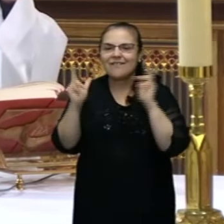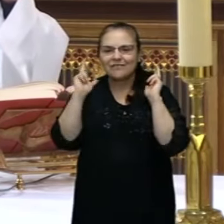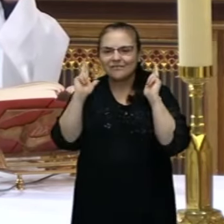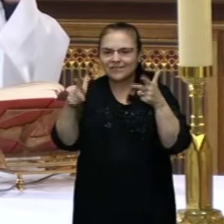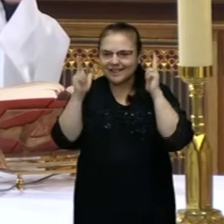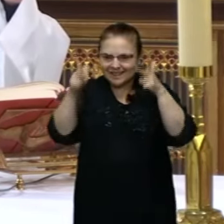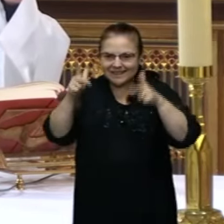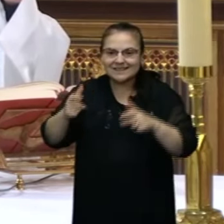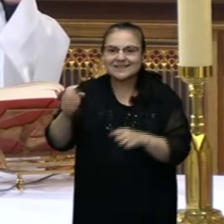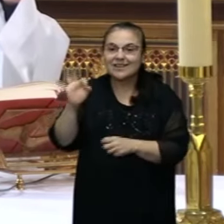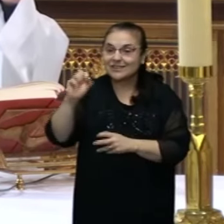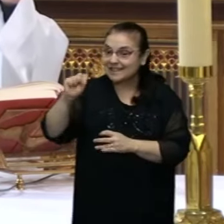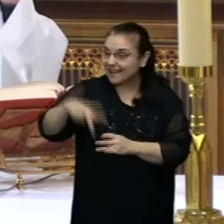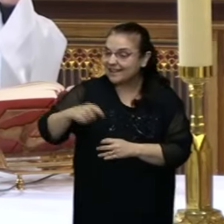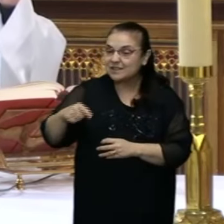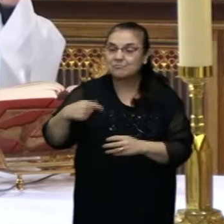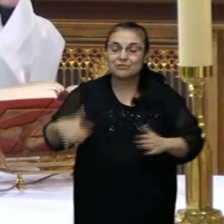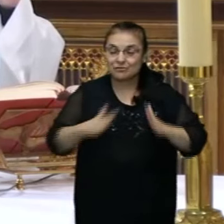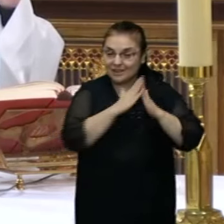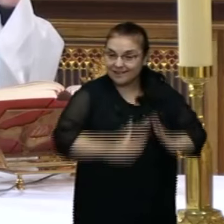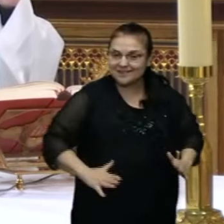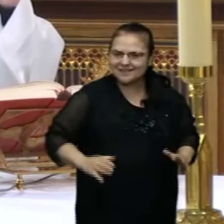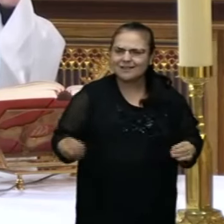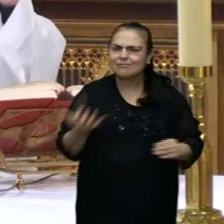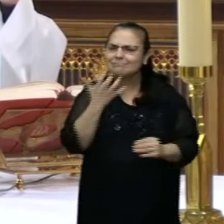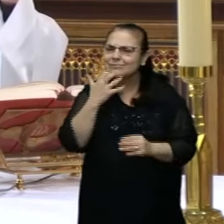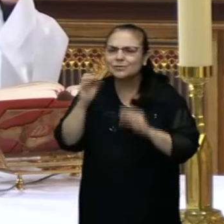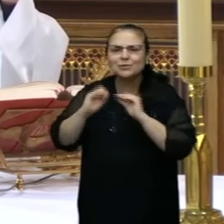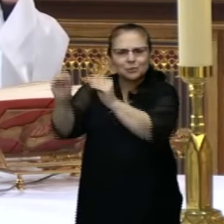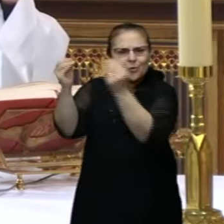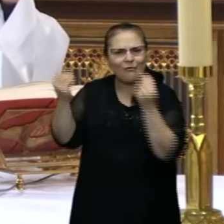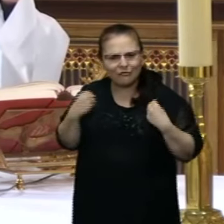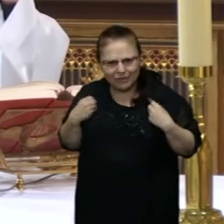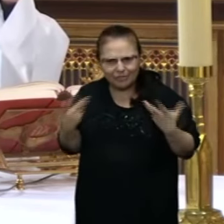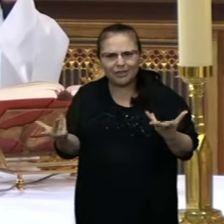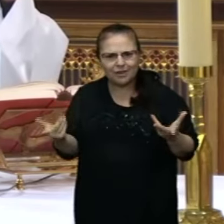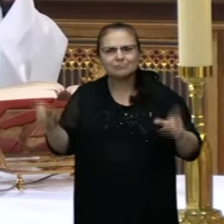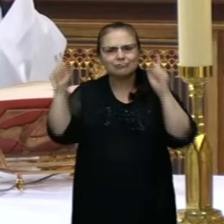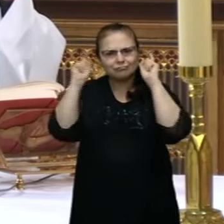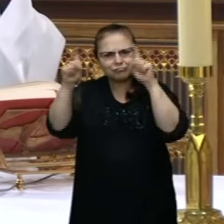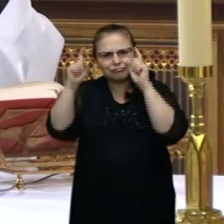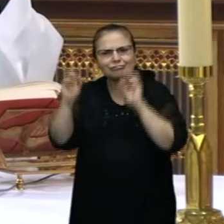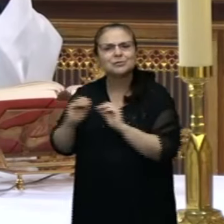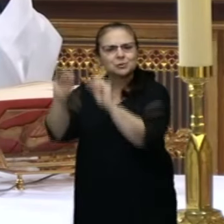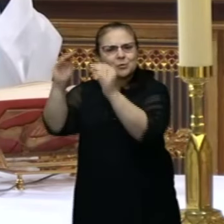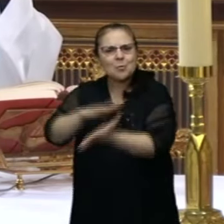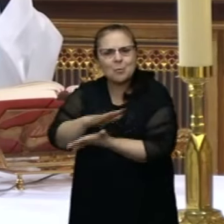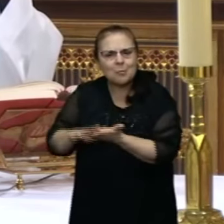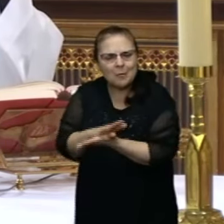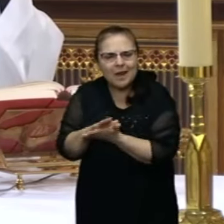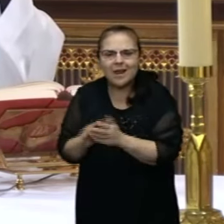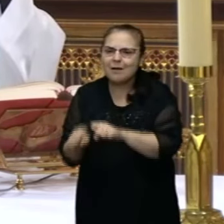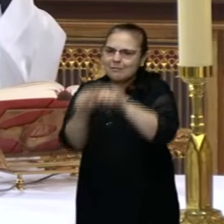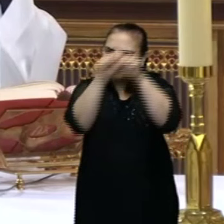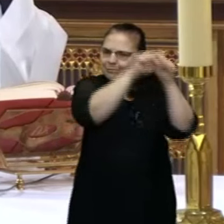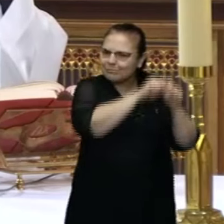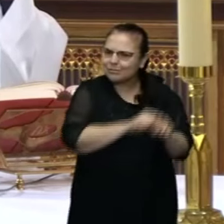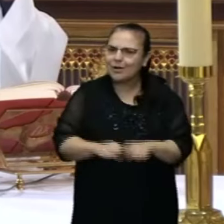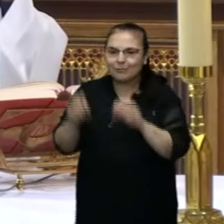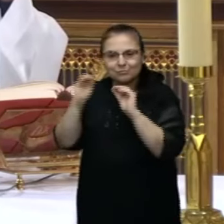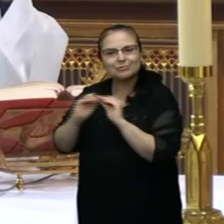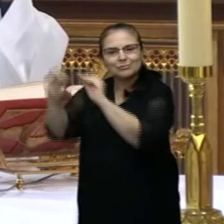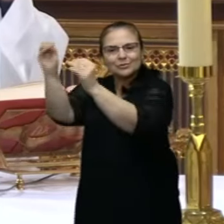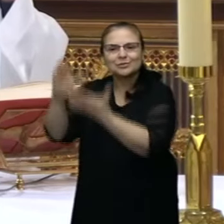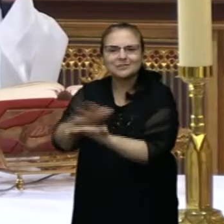Sales, fortaleciendo a tu Iglesia con el ejemplo de su vida, instruyéndola con su palabra y protegiéndola con su